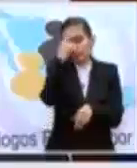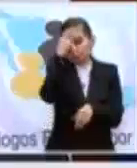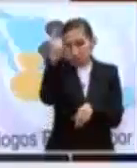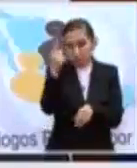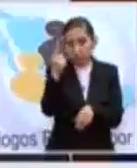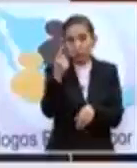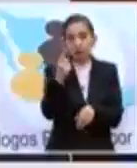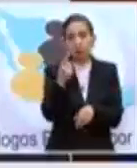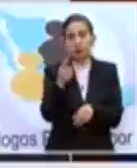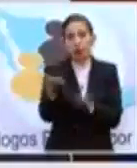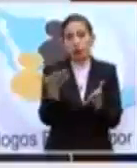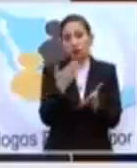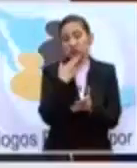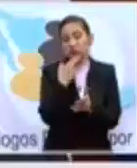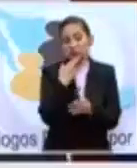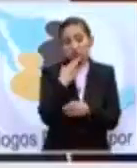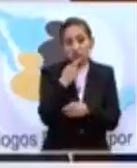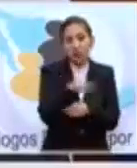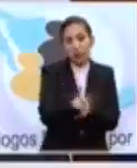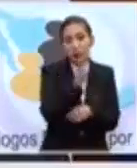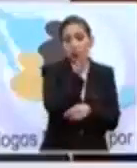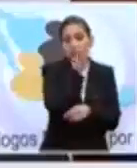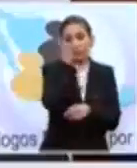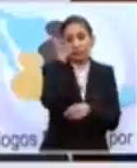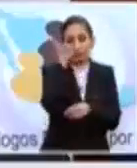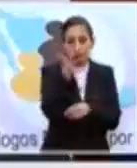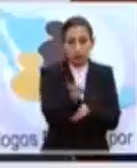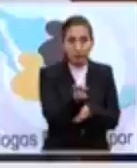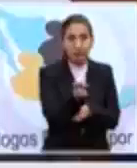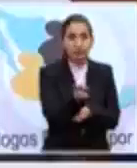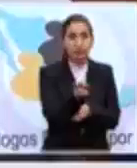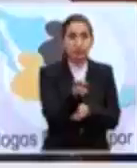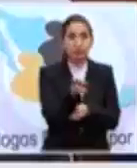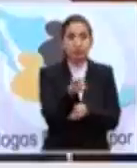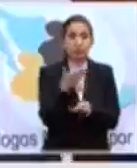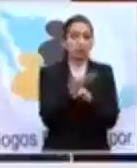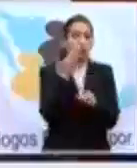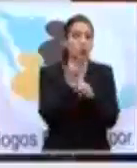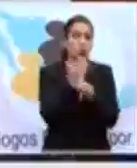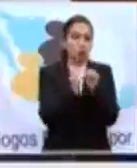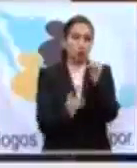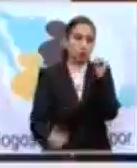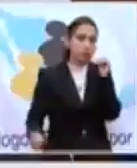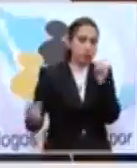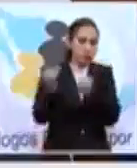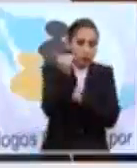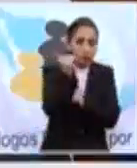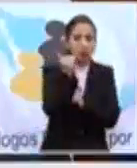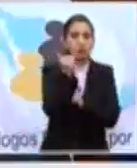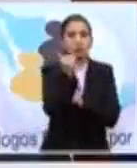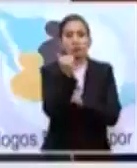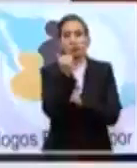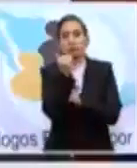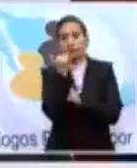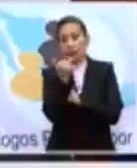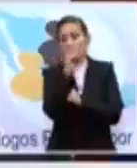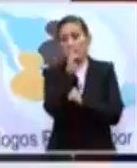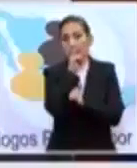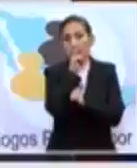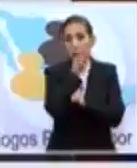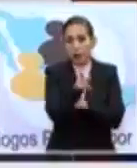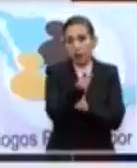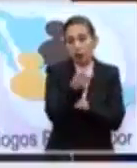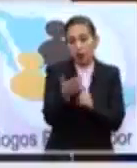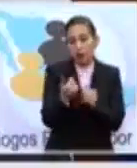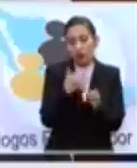más factible que tengamos resultados muy superiores y mejores a lo que